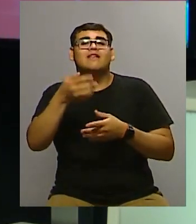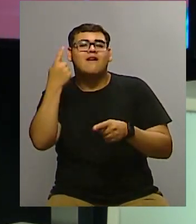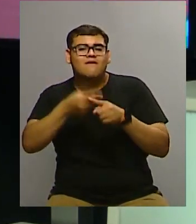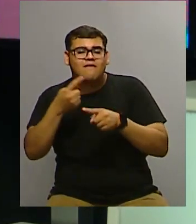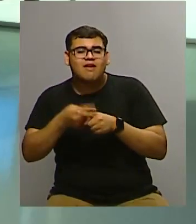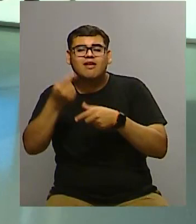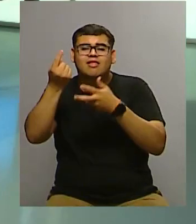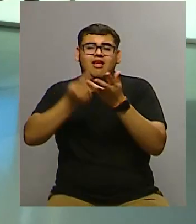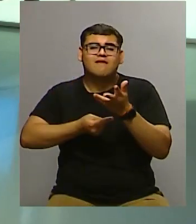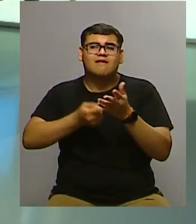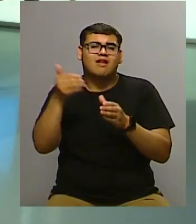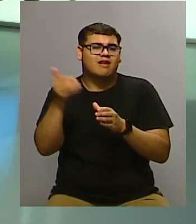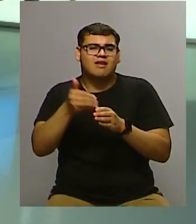vino.